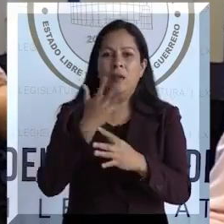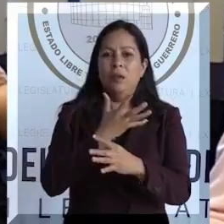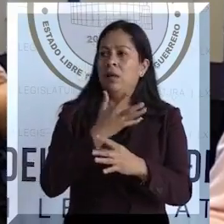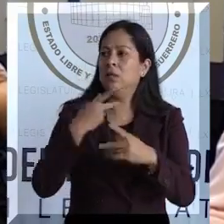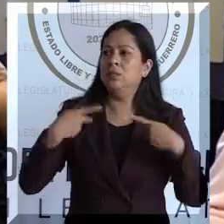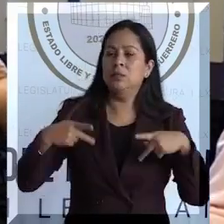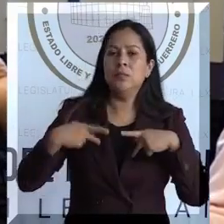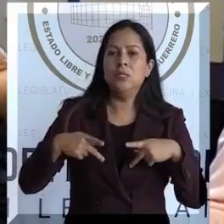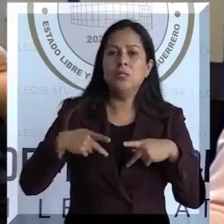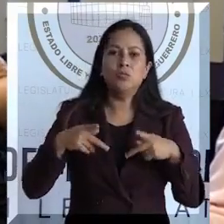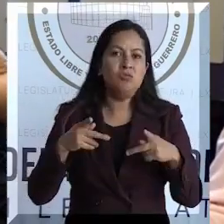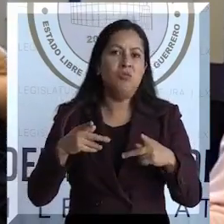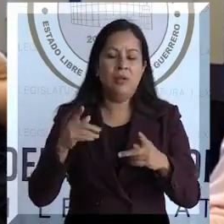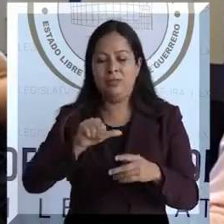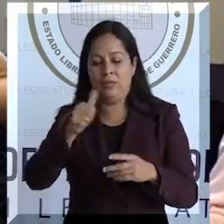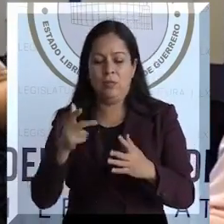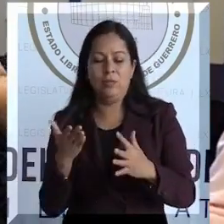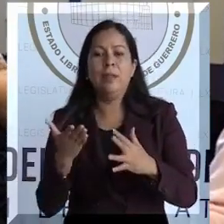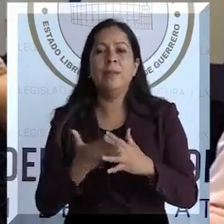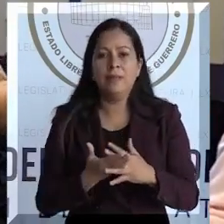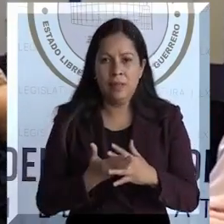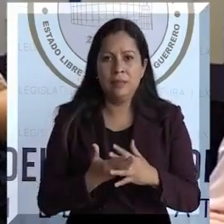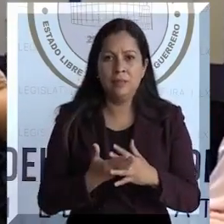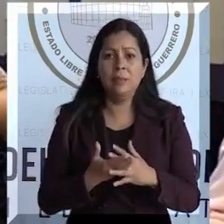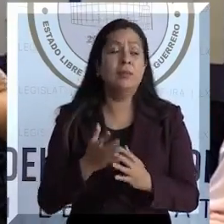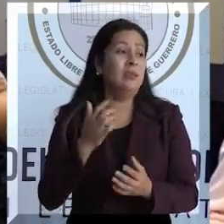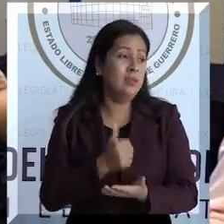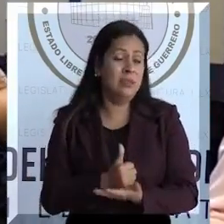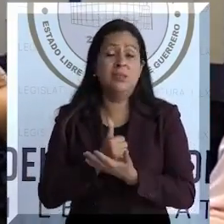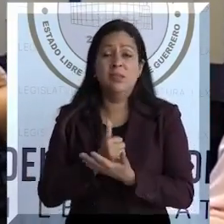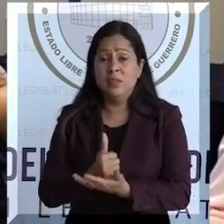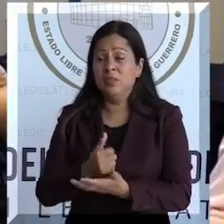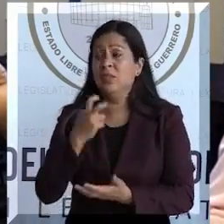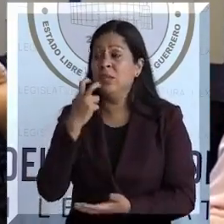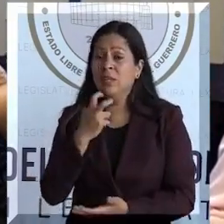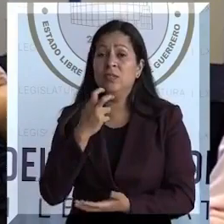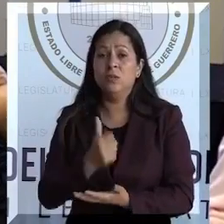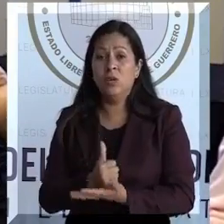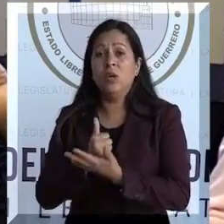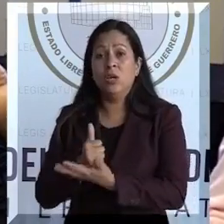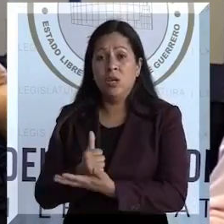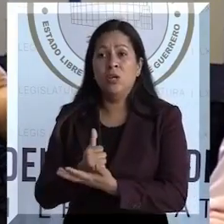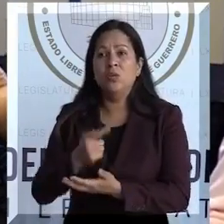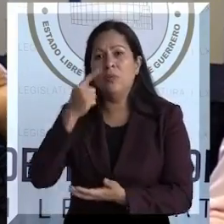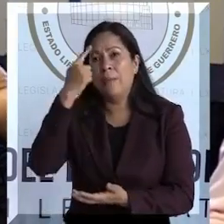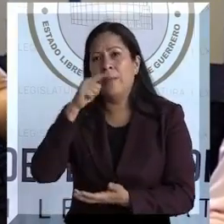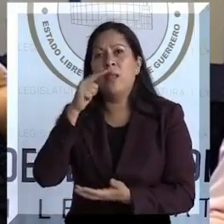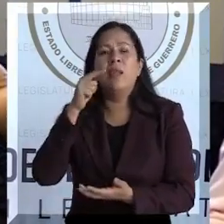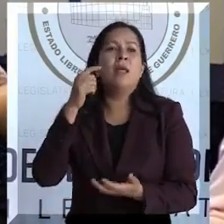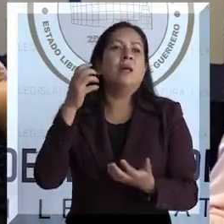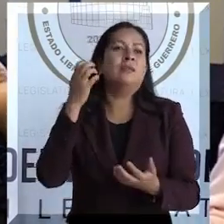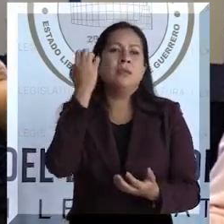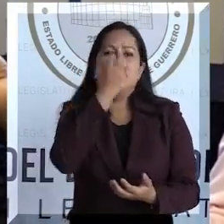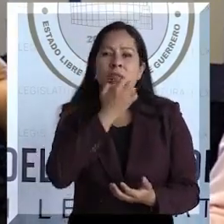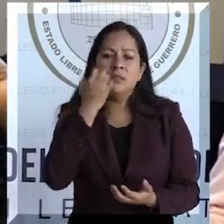proyectos que impacten en sus comunidades, desde drenaje, desde unidades deportivas, desde canchas para las